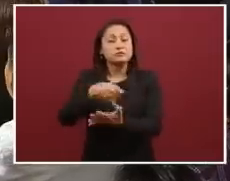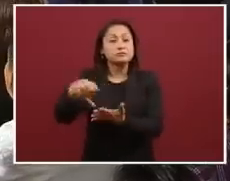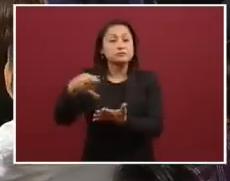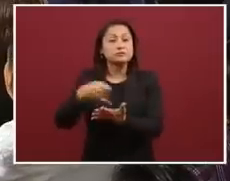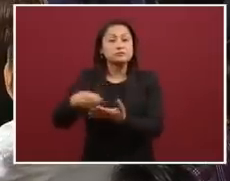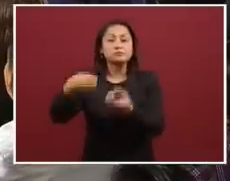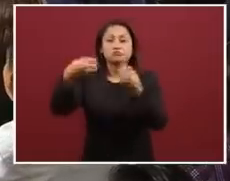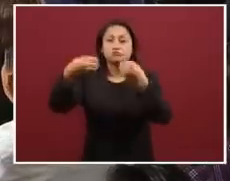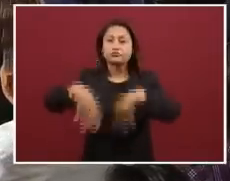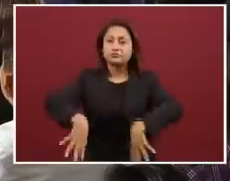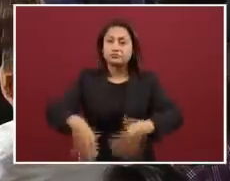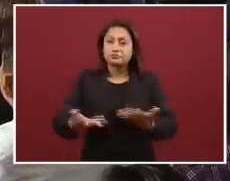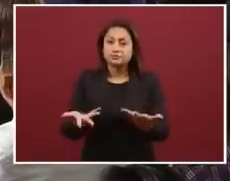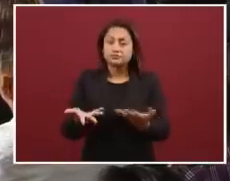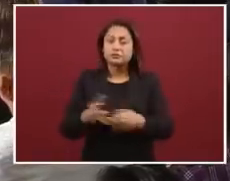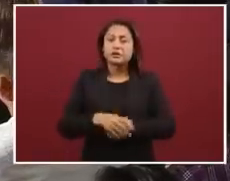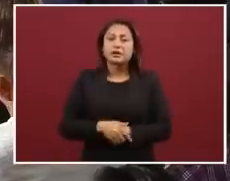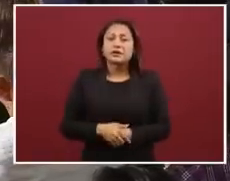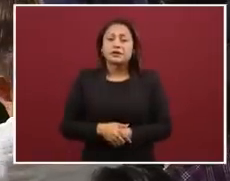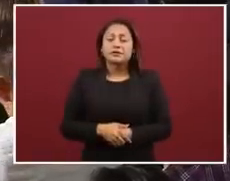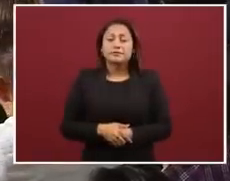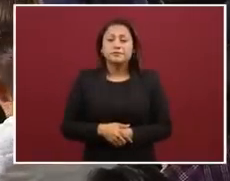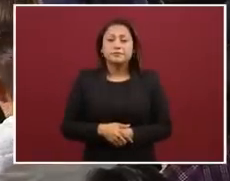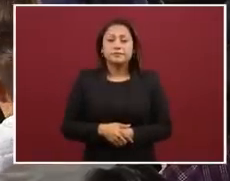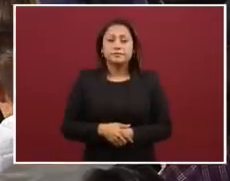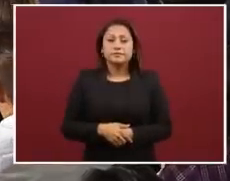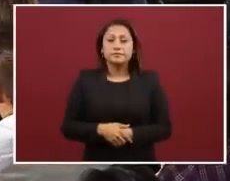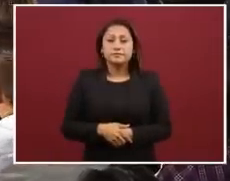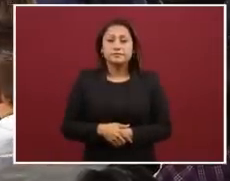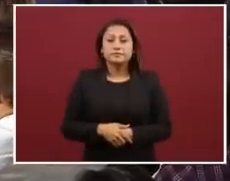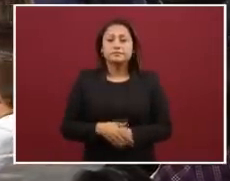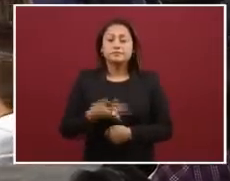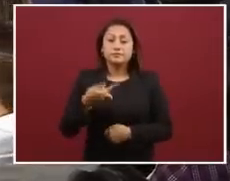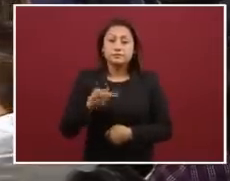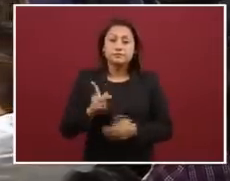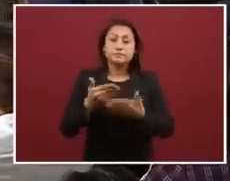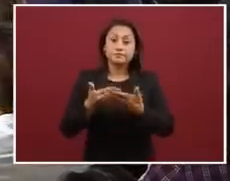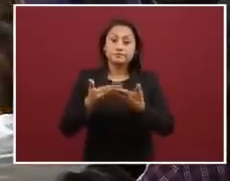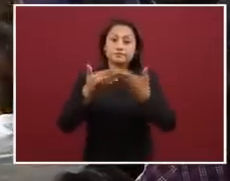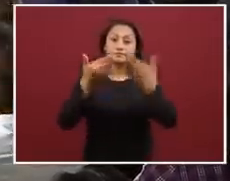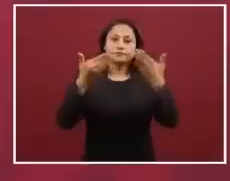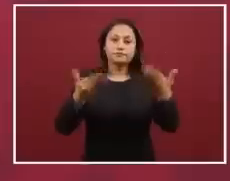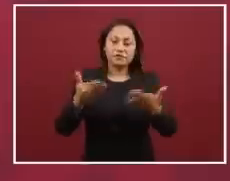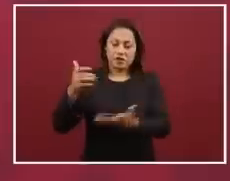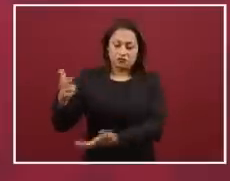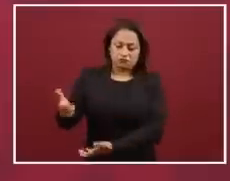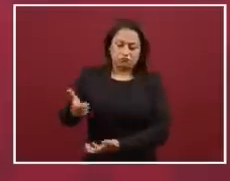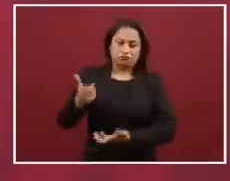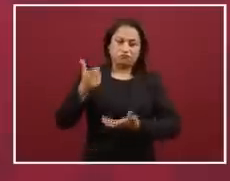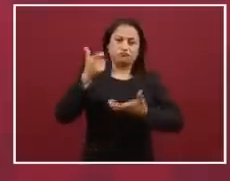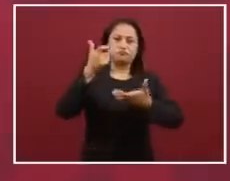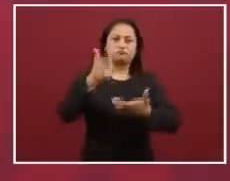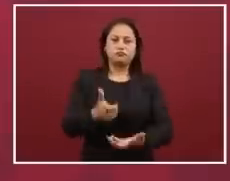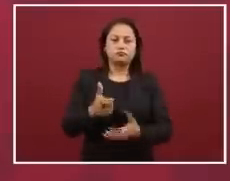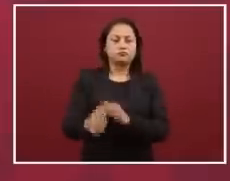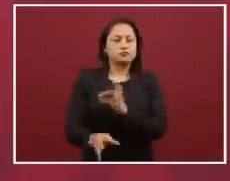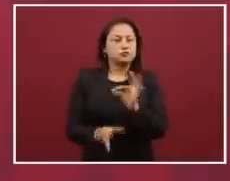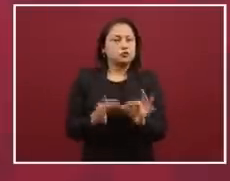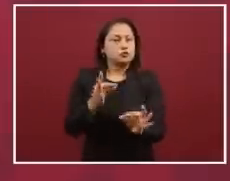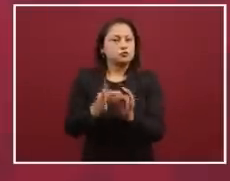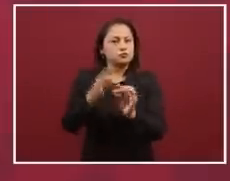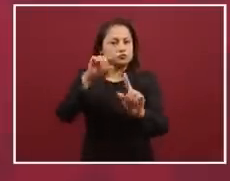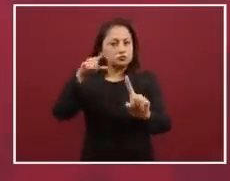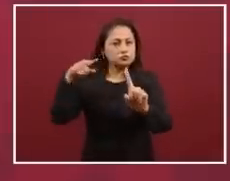lugares. Pero con todos estos apoyos, con toda esta inversión eficaz que se está